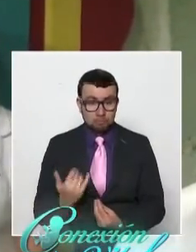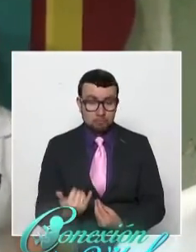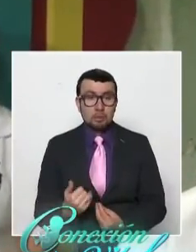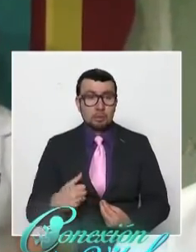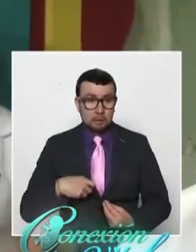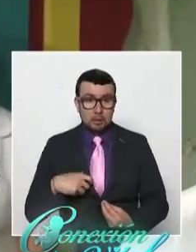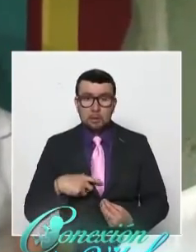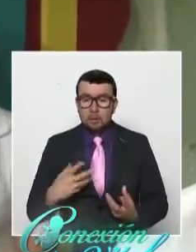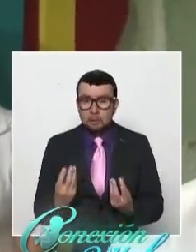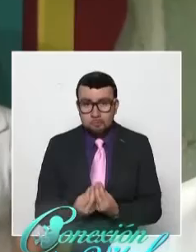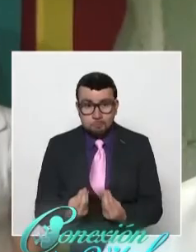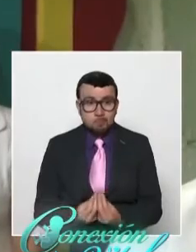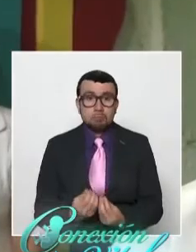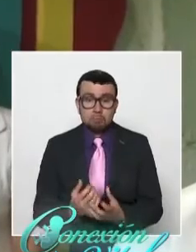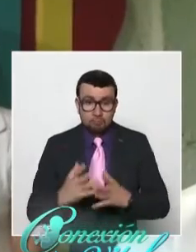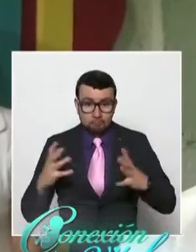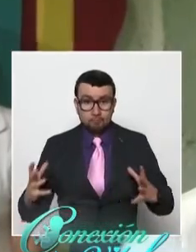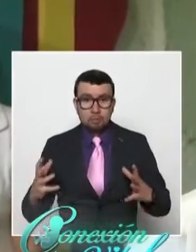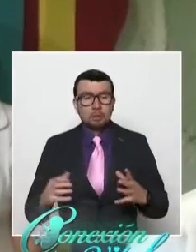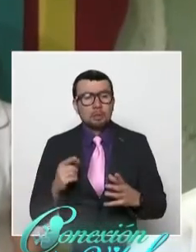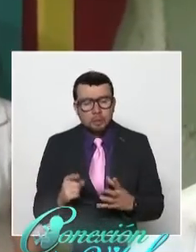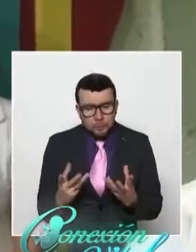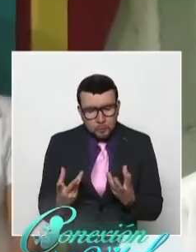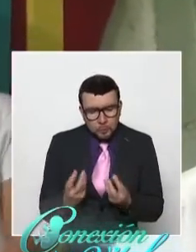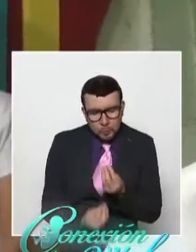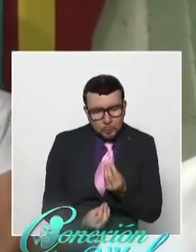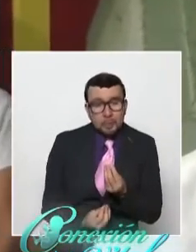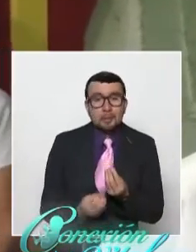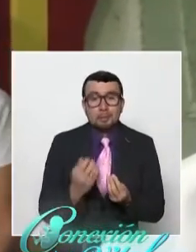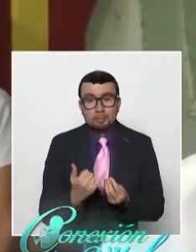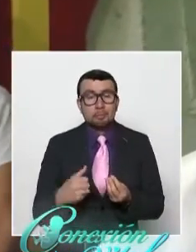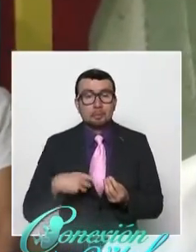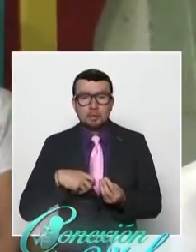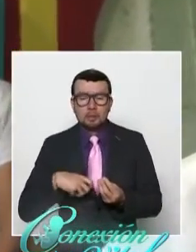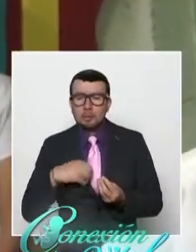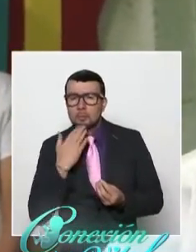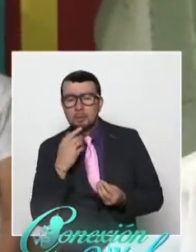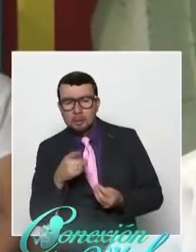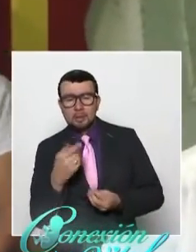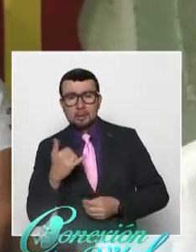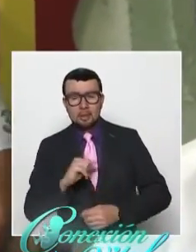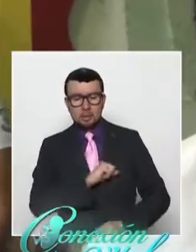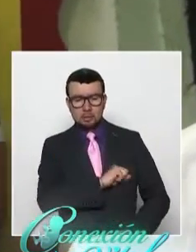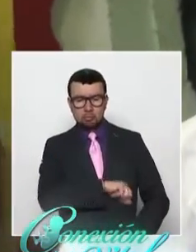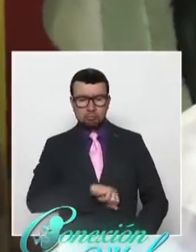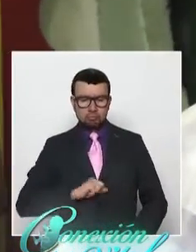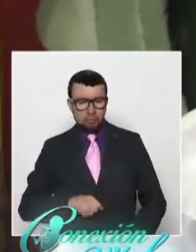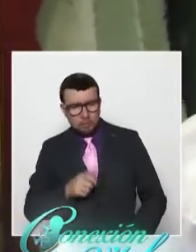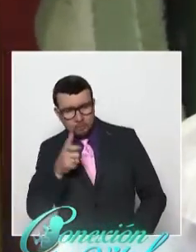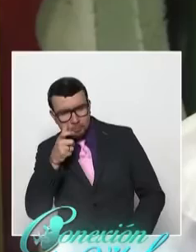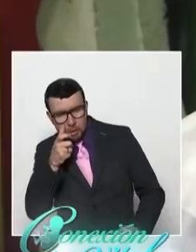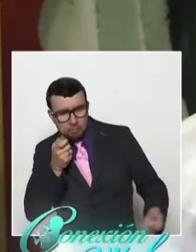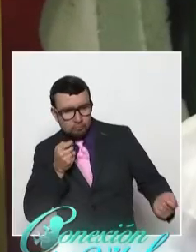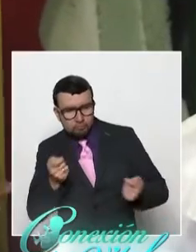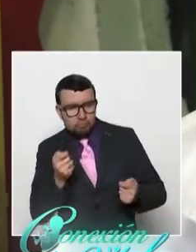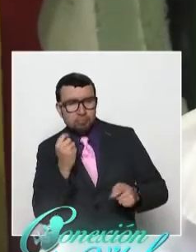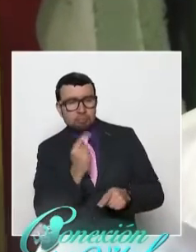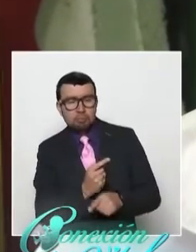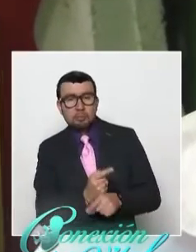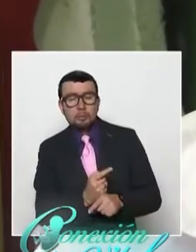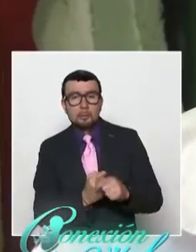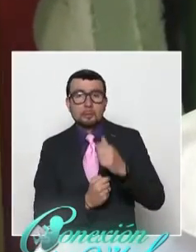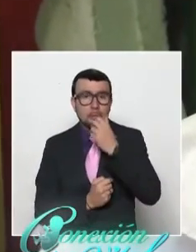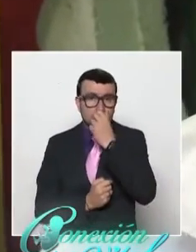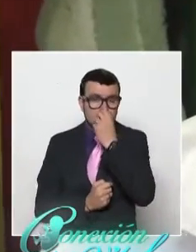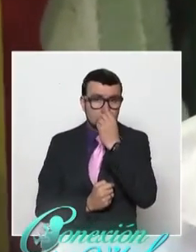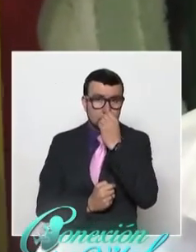los genitales y hay una atrofia testicular evidente en una ecografía que ya está reportada. Bueno, esto se presentó porque él